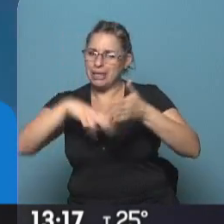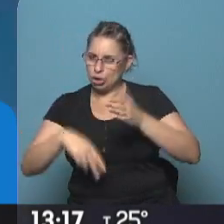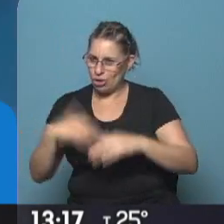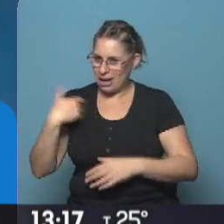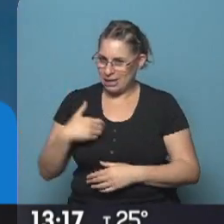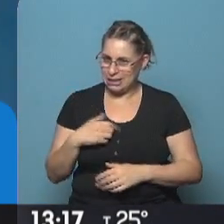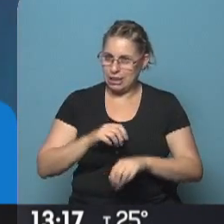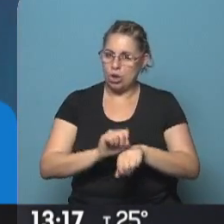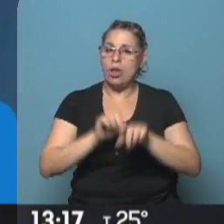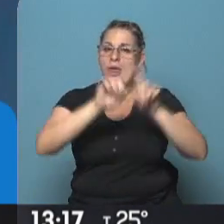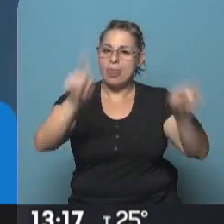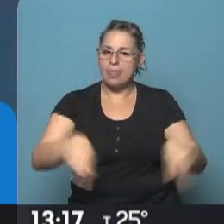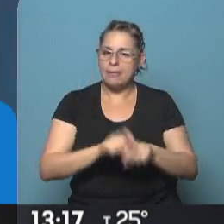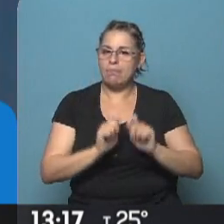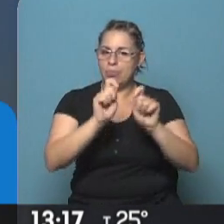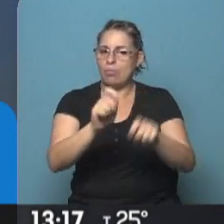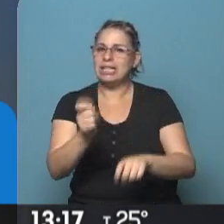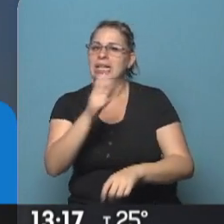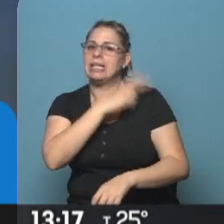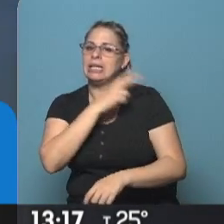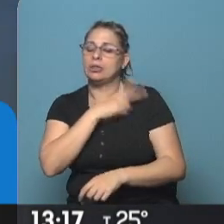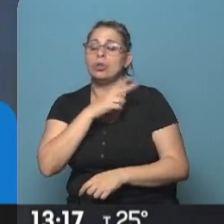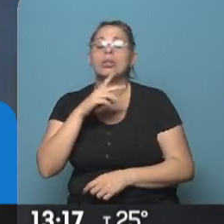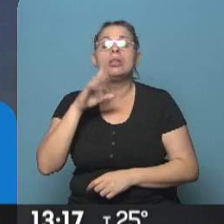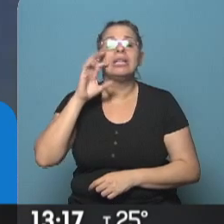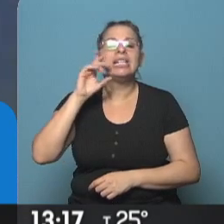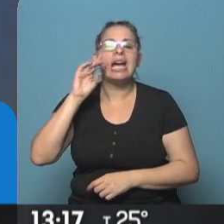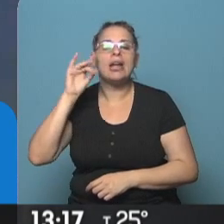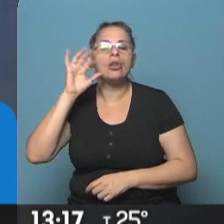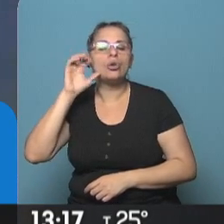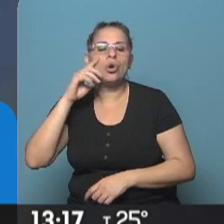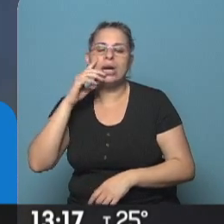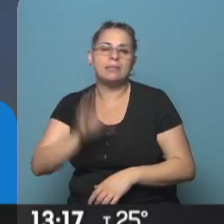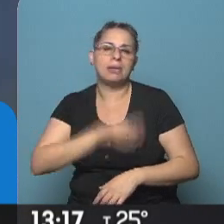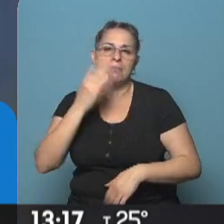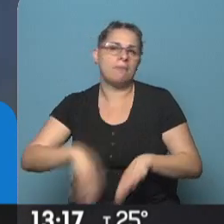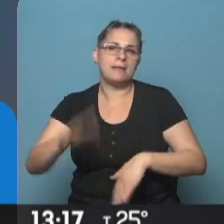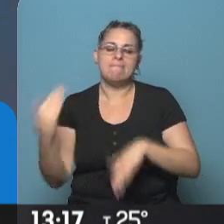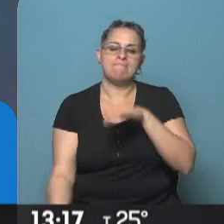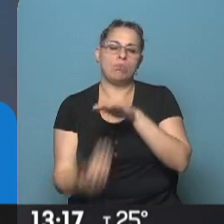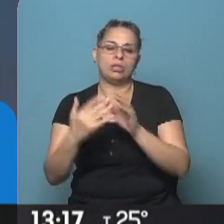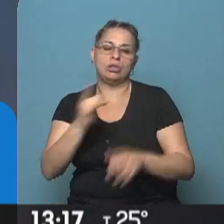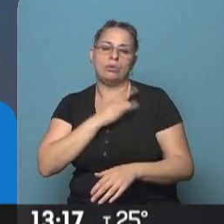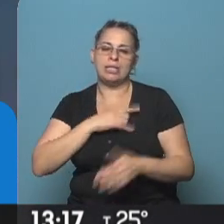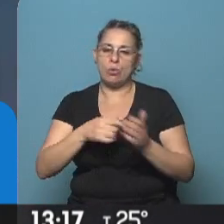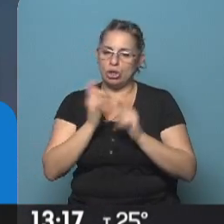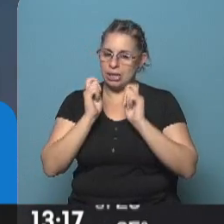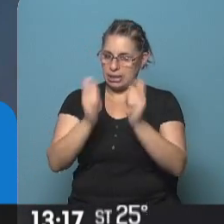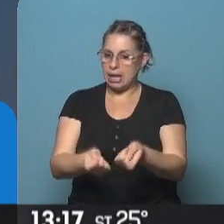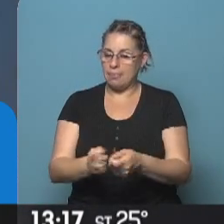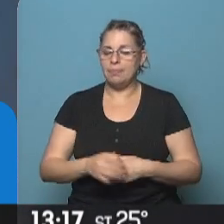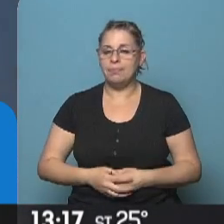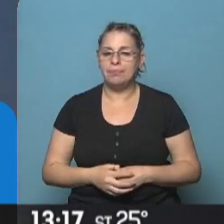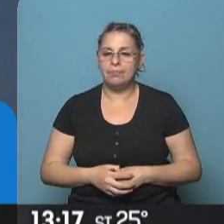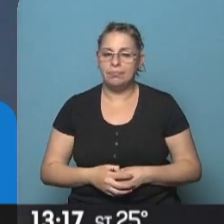recibiendo el diploma Rector Ricardo Rojas, que es la máxima distinción otorgada por la Universidad de Buenos Aires, en este